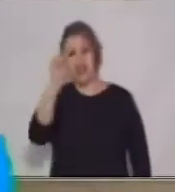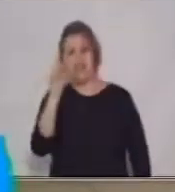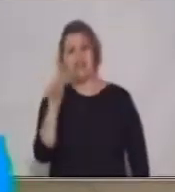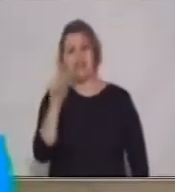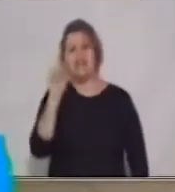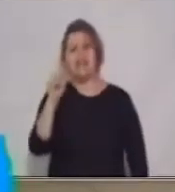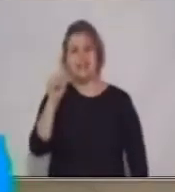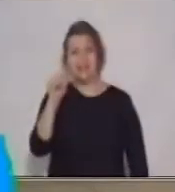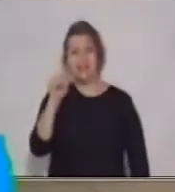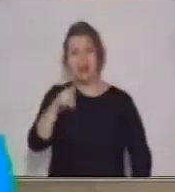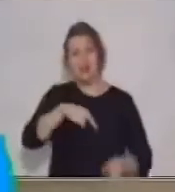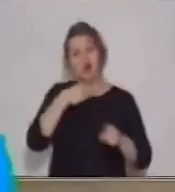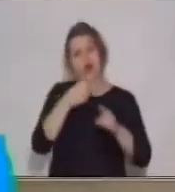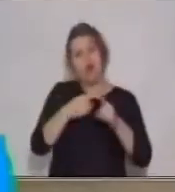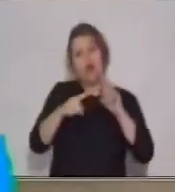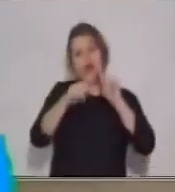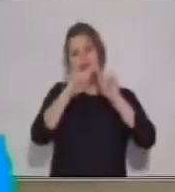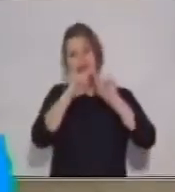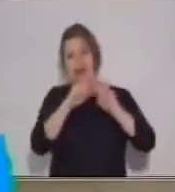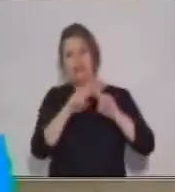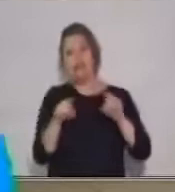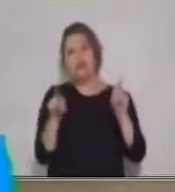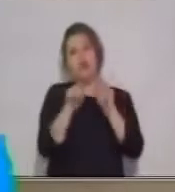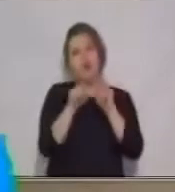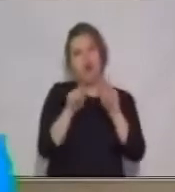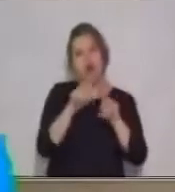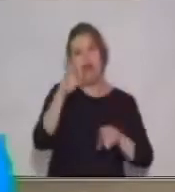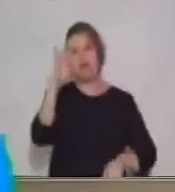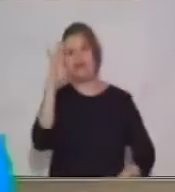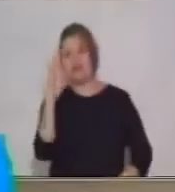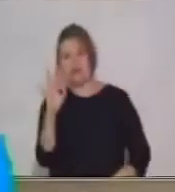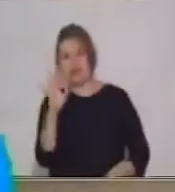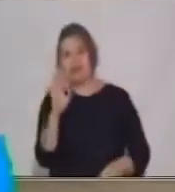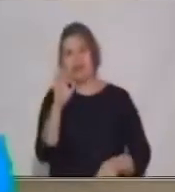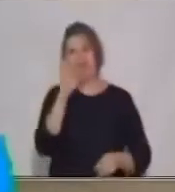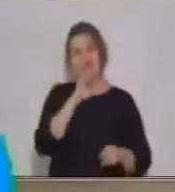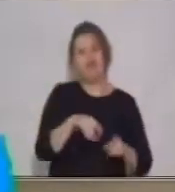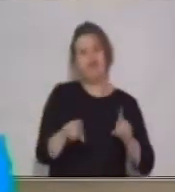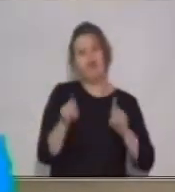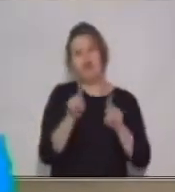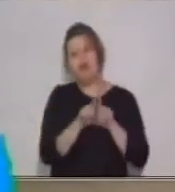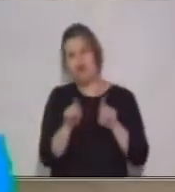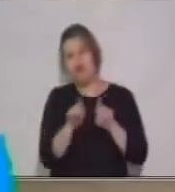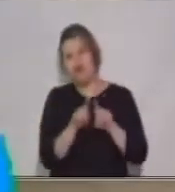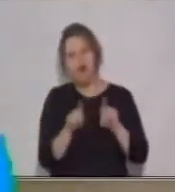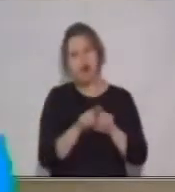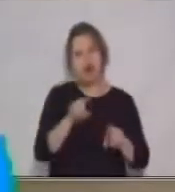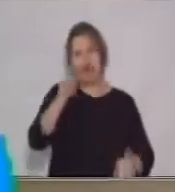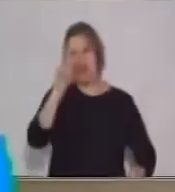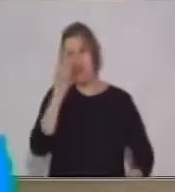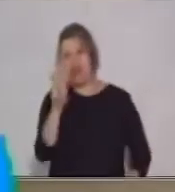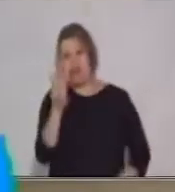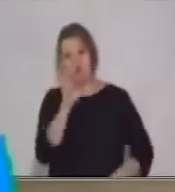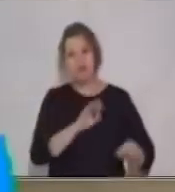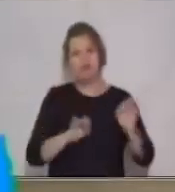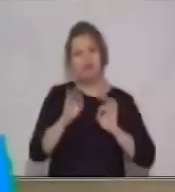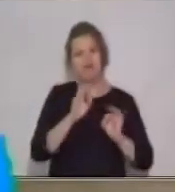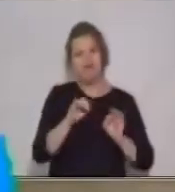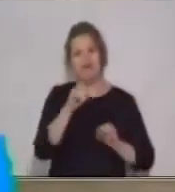Cuando x vale 0, cuando x vale 1, cuando x vale 2, cuando x vale 3, y luego vamos encontrando la